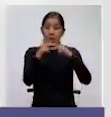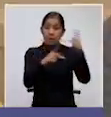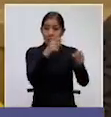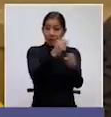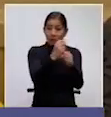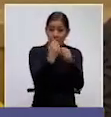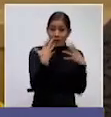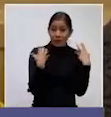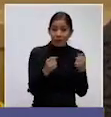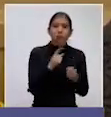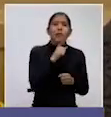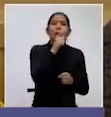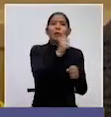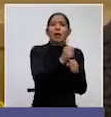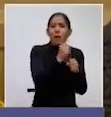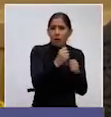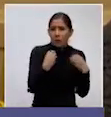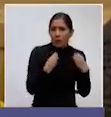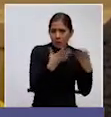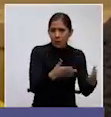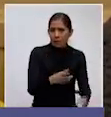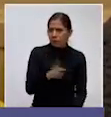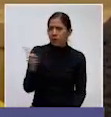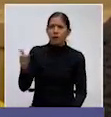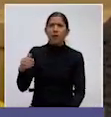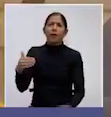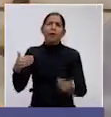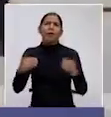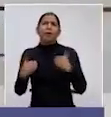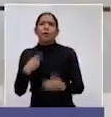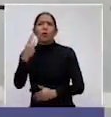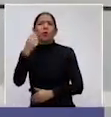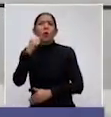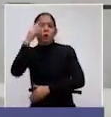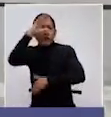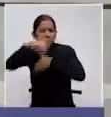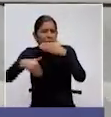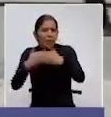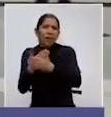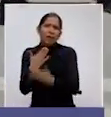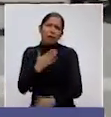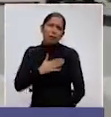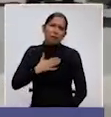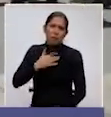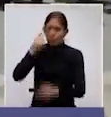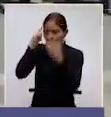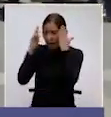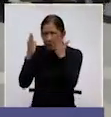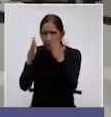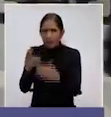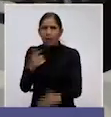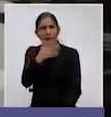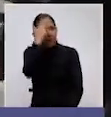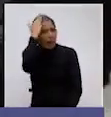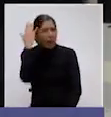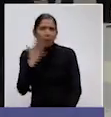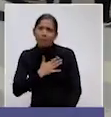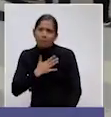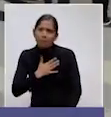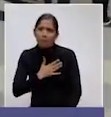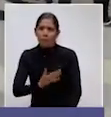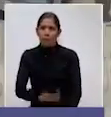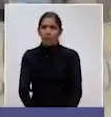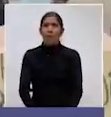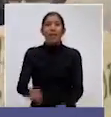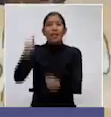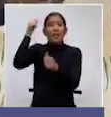salud. Tengo mis 2 nietos todavía que mantener, por favor, que la Eva se toque su pecho. Y en cada contrato están despidiendo